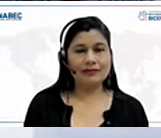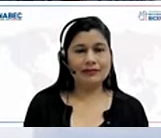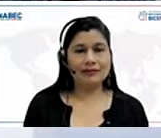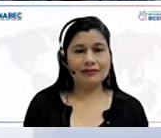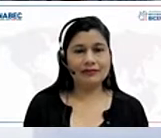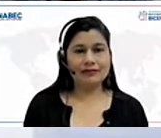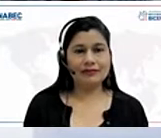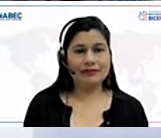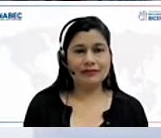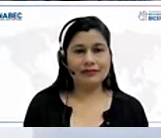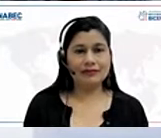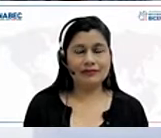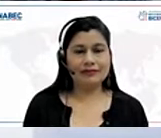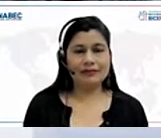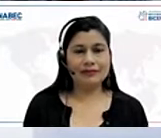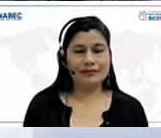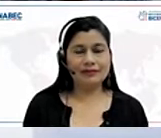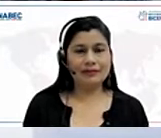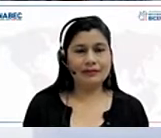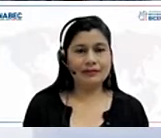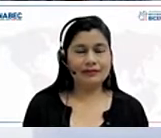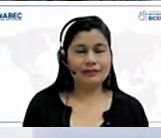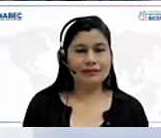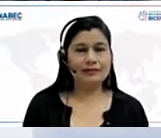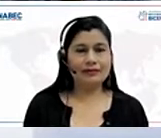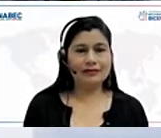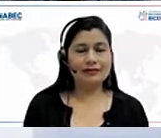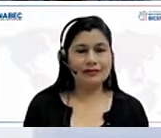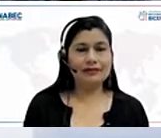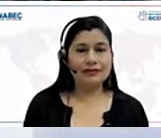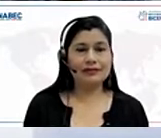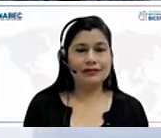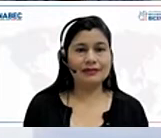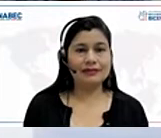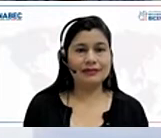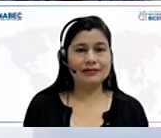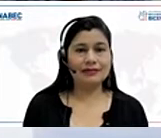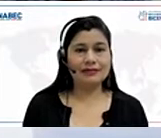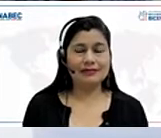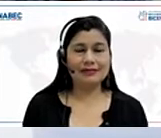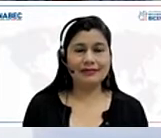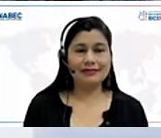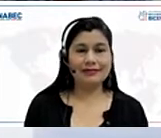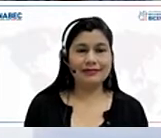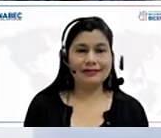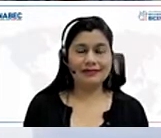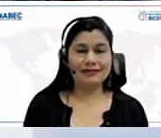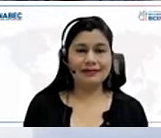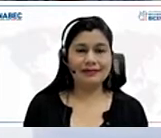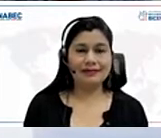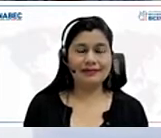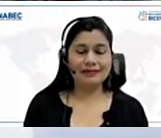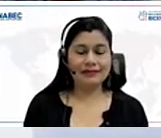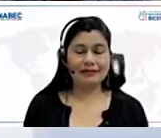postular, ¿no? Ese plan de tesis, la tesina que había indicado, debe desarrollarse durante este periodo. Es más que nada